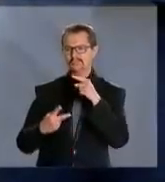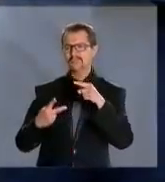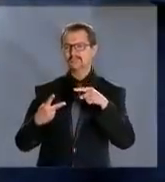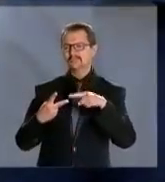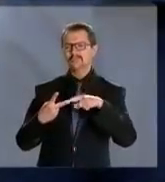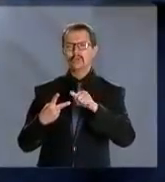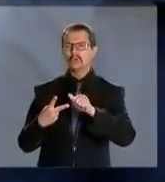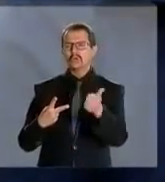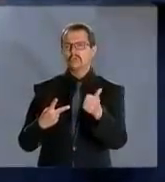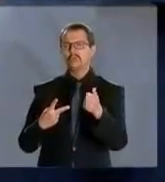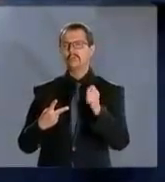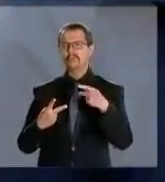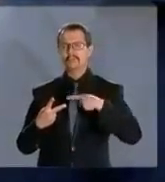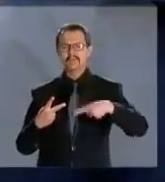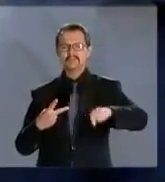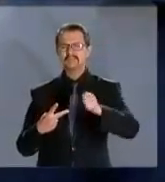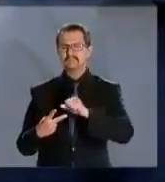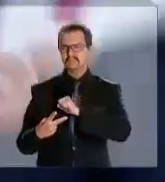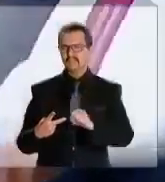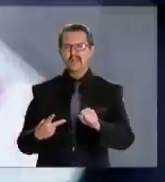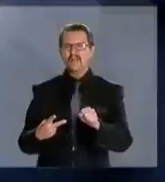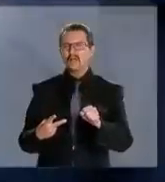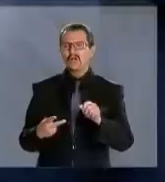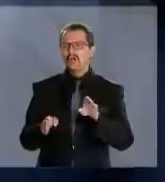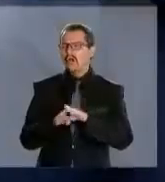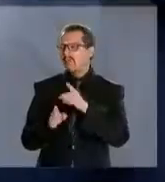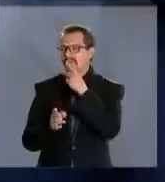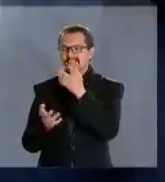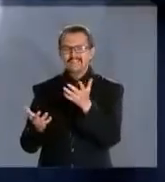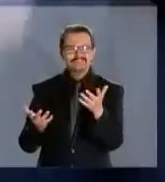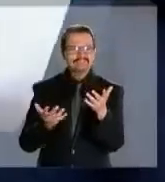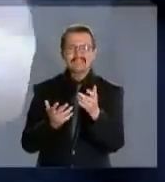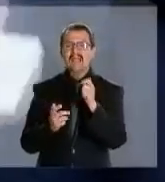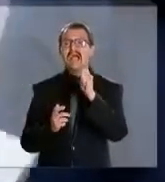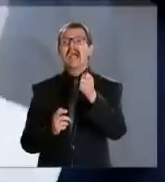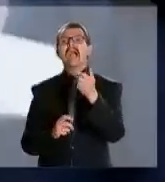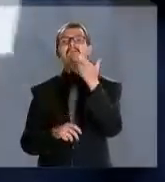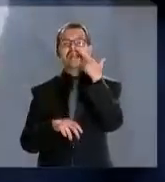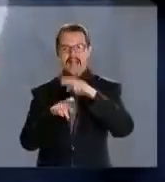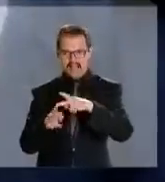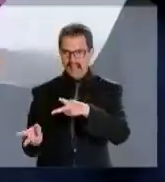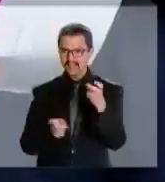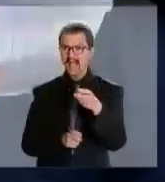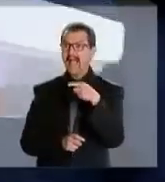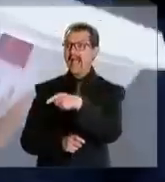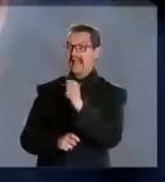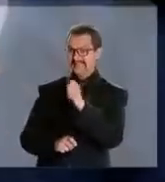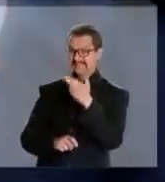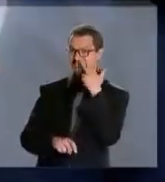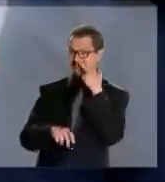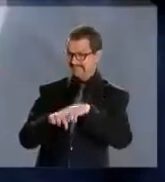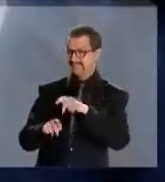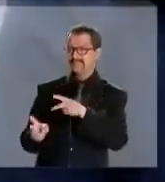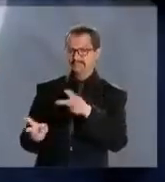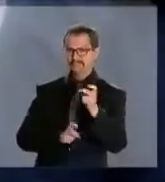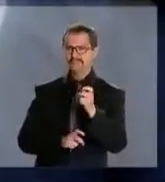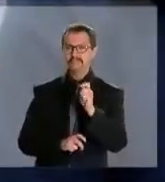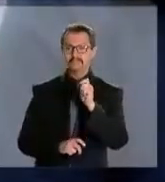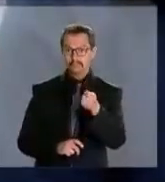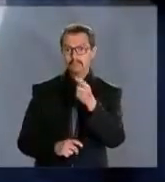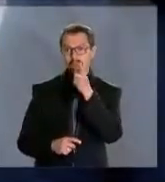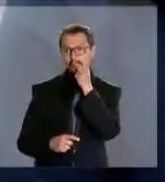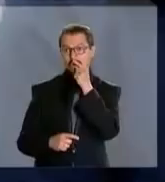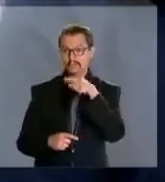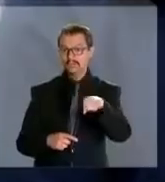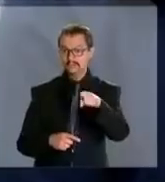los los ladrones entonces la policía en vez de cuidarlos también los extorsiones